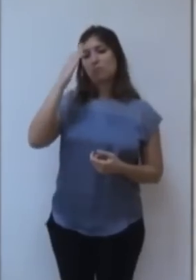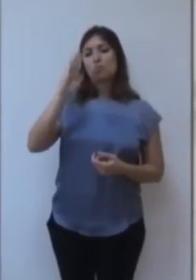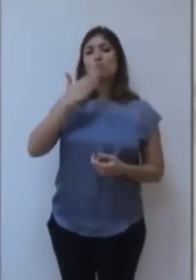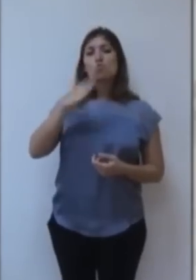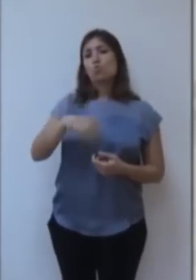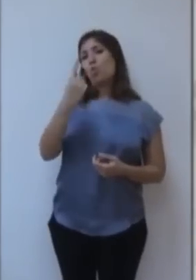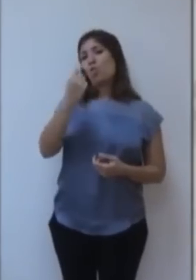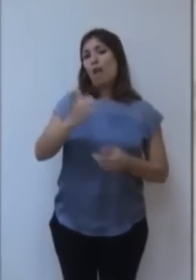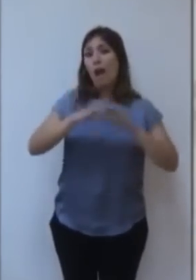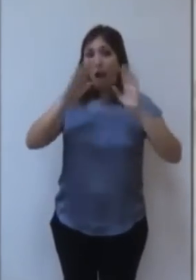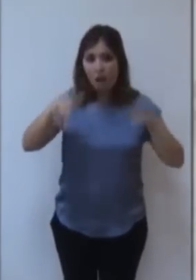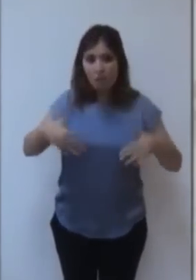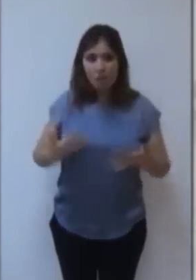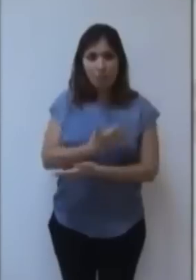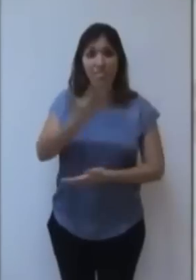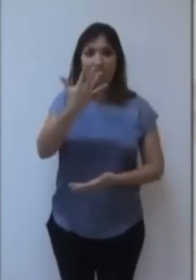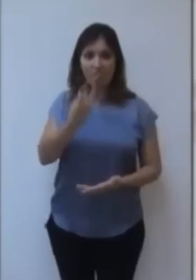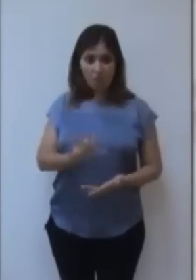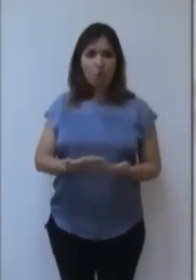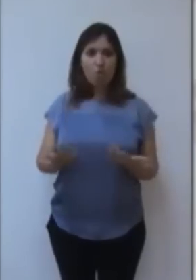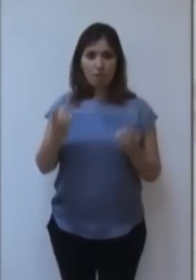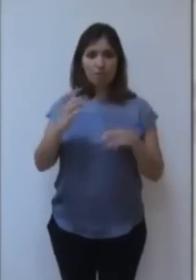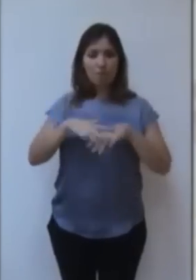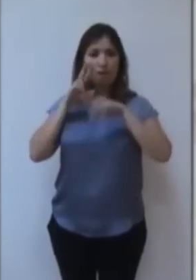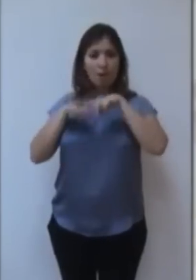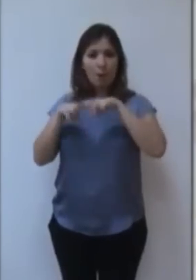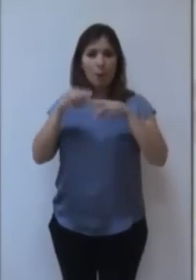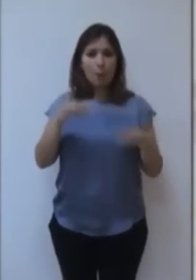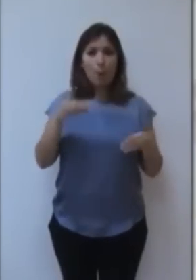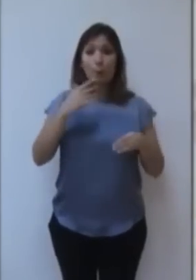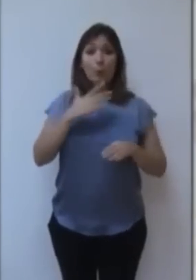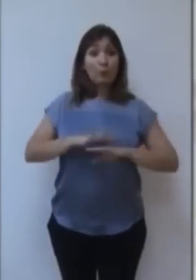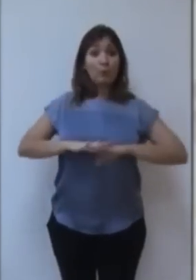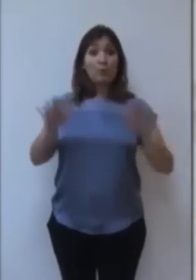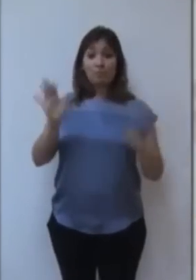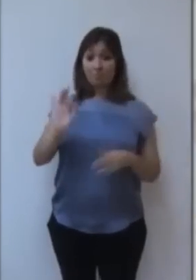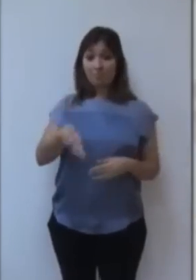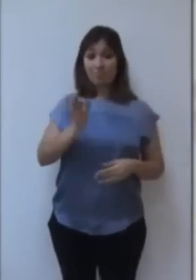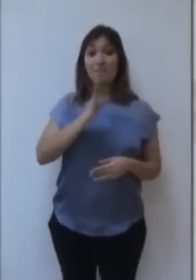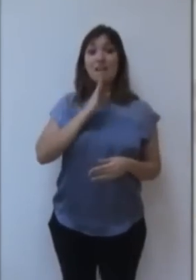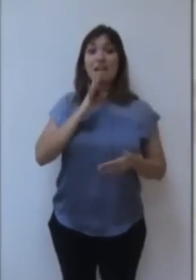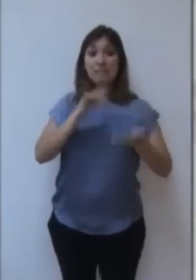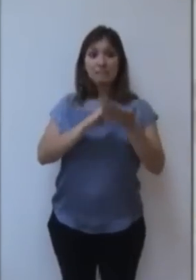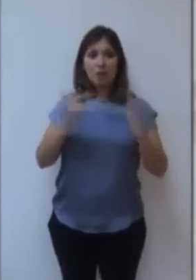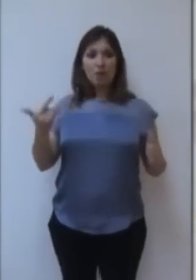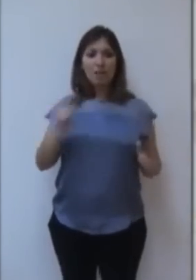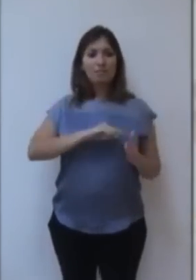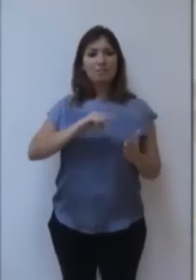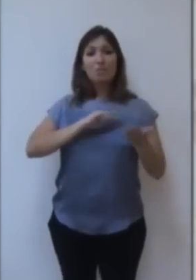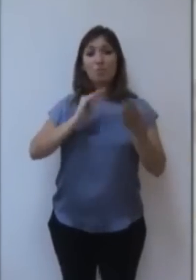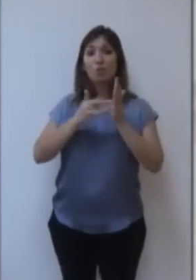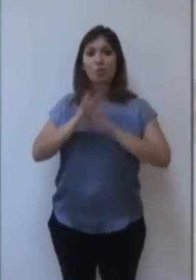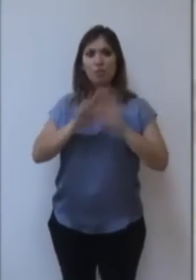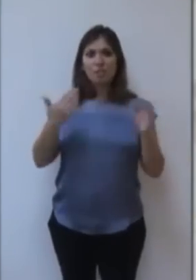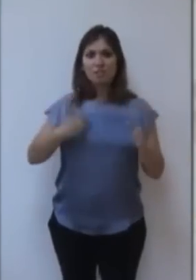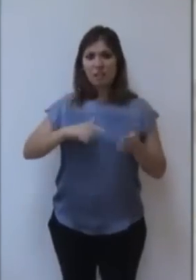día resulta que se convierte en cinco, ¿no? Y cuando ya has terminado, evidentemente lo que tú dices, ya esa tecnología se ha quedado